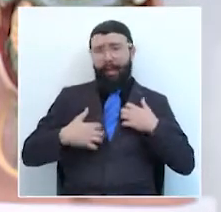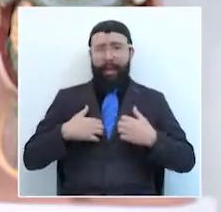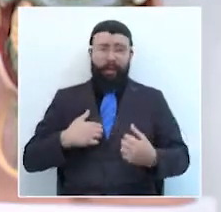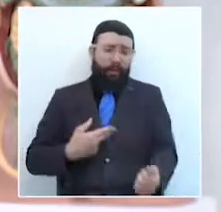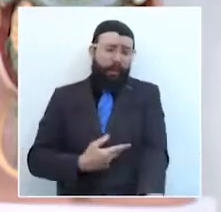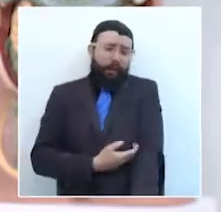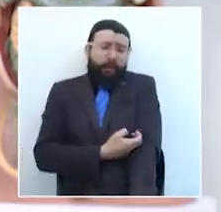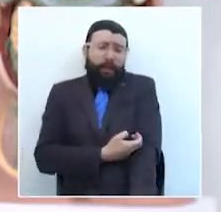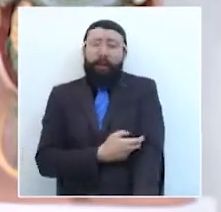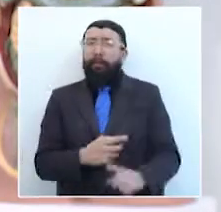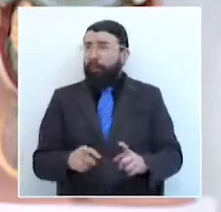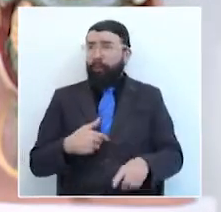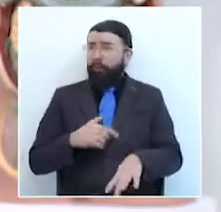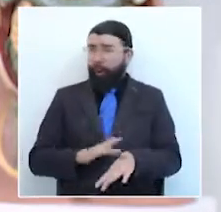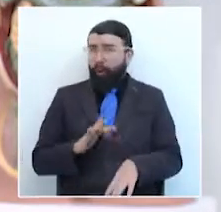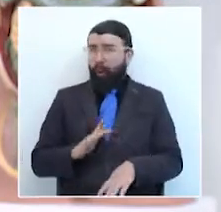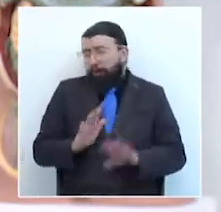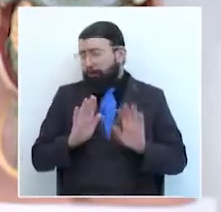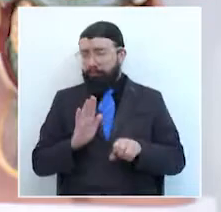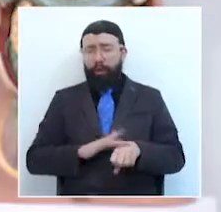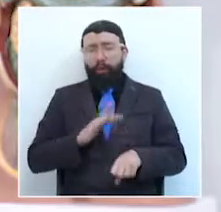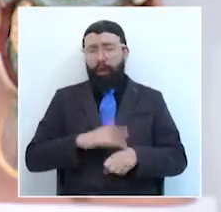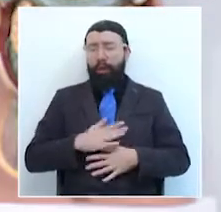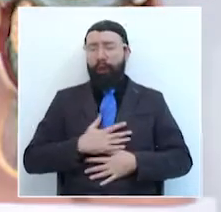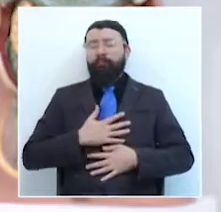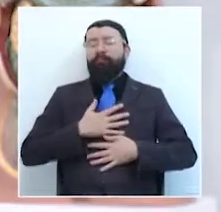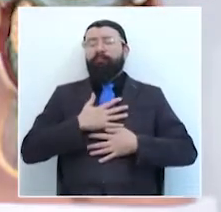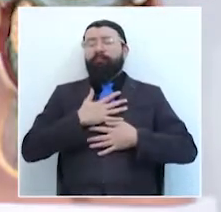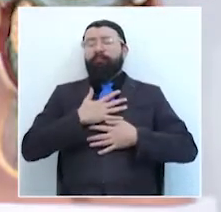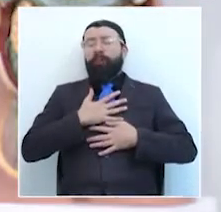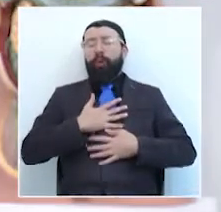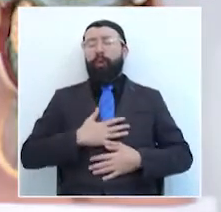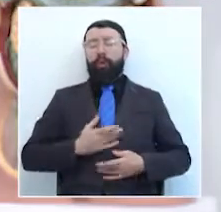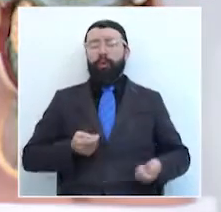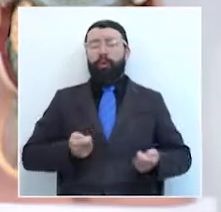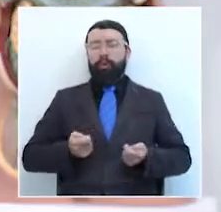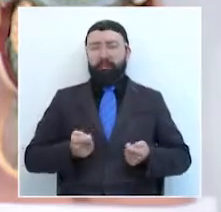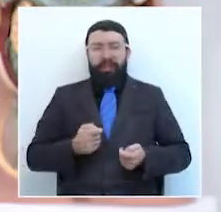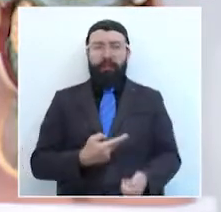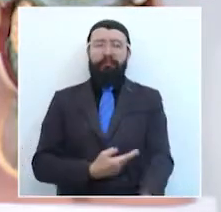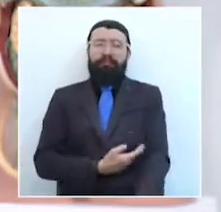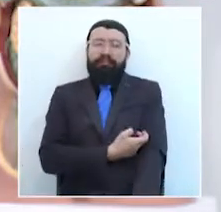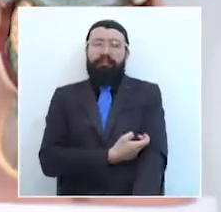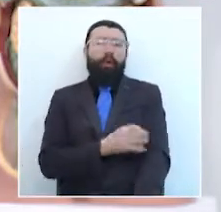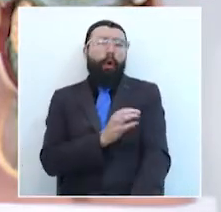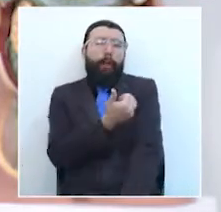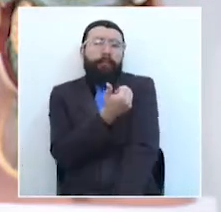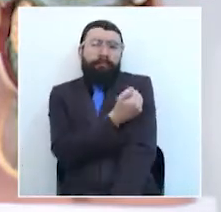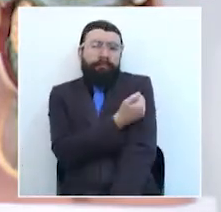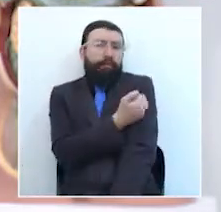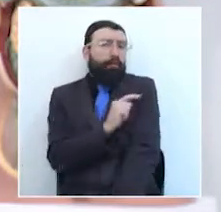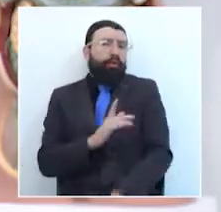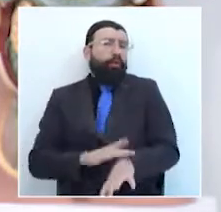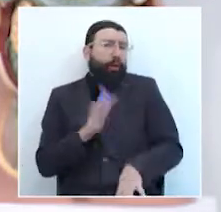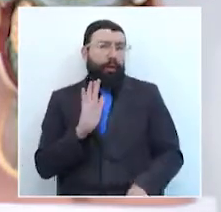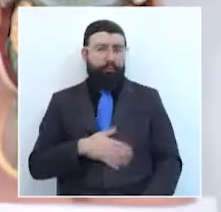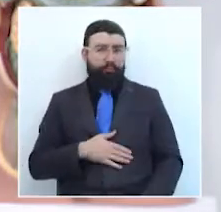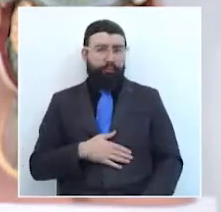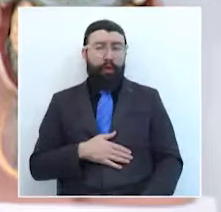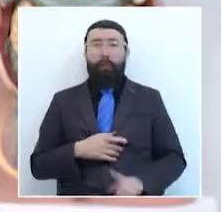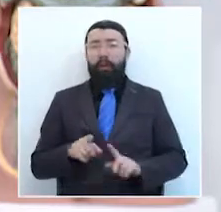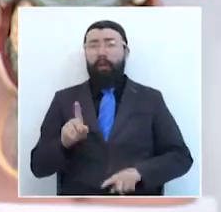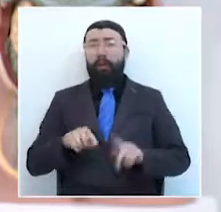momento de la de hacerlo pues un respiro con mi control y lo hago pero hay personas que se pueden